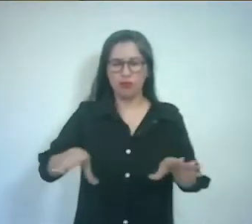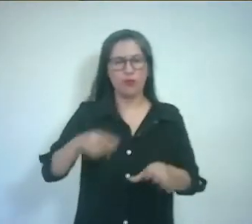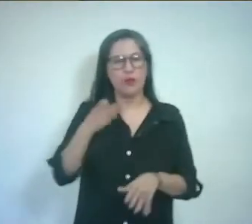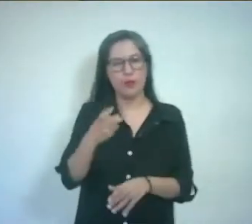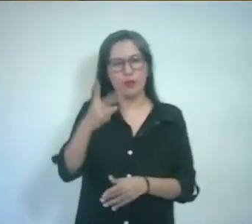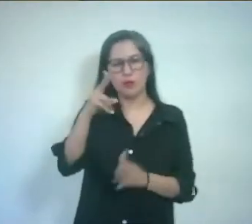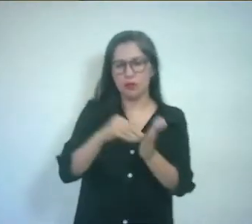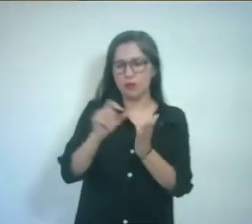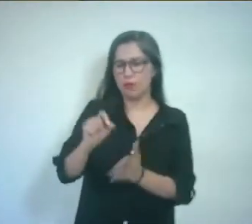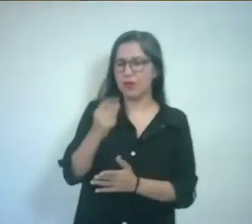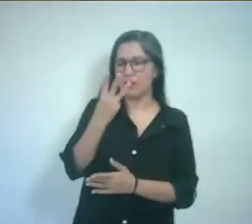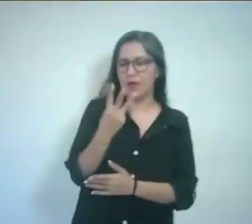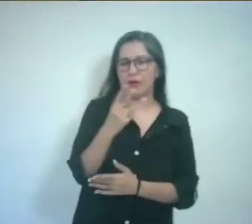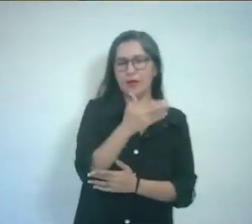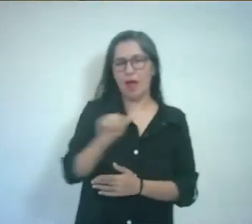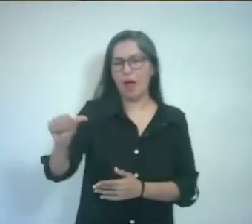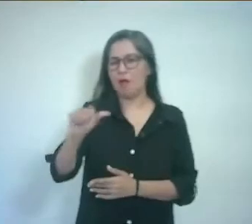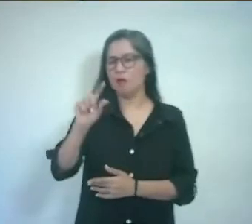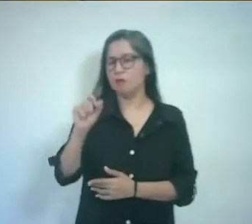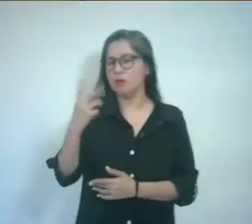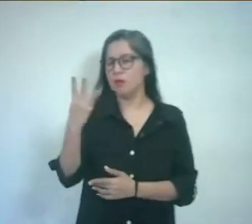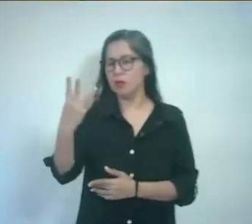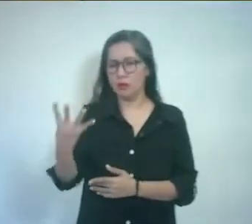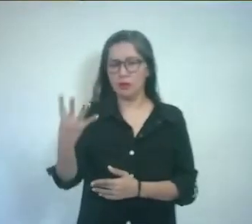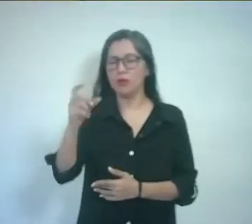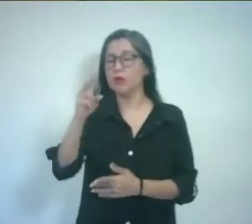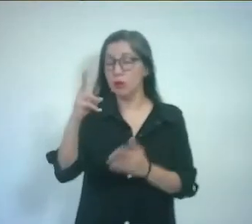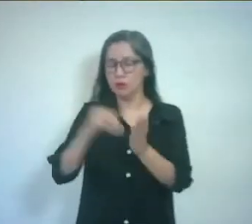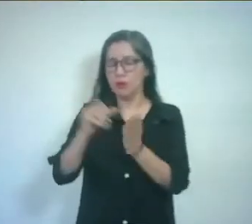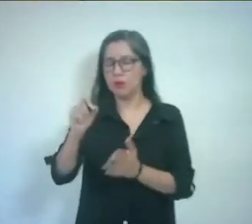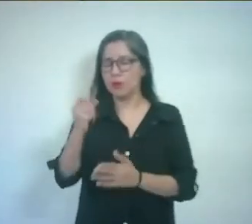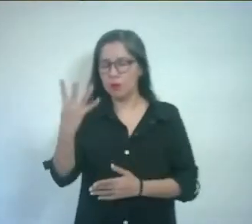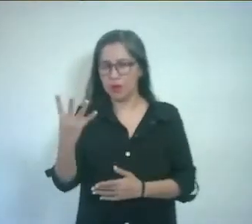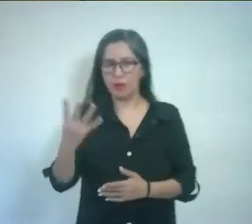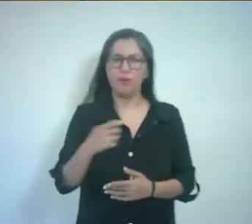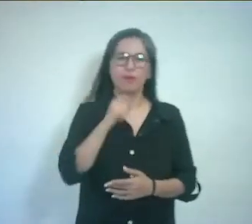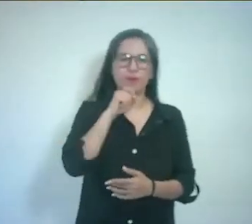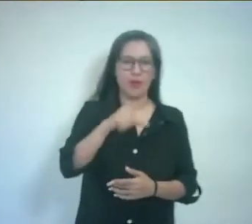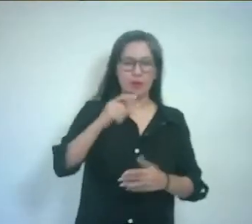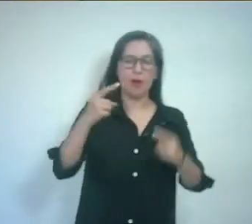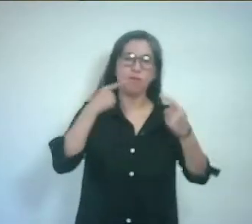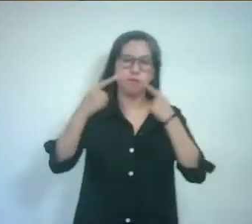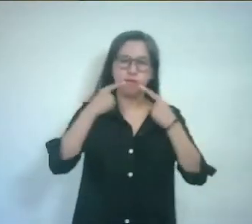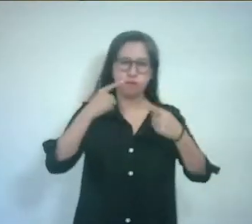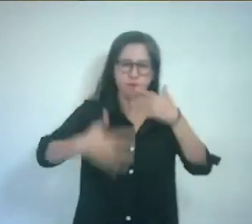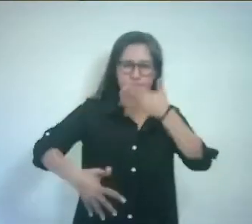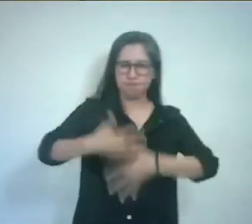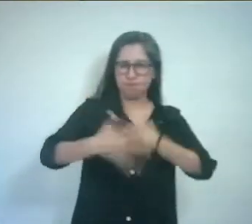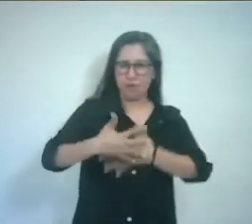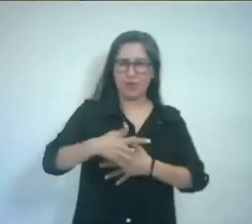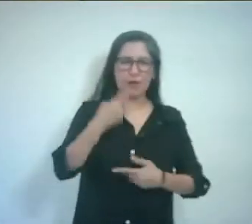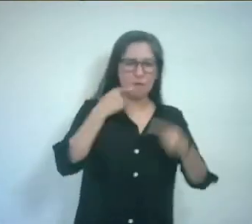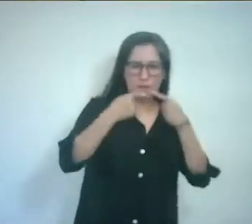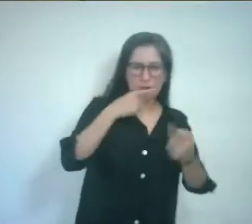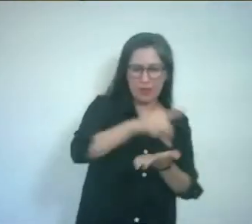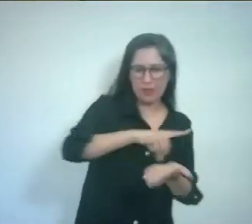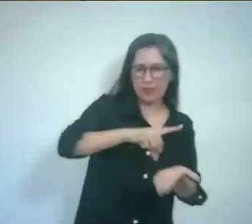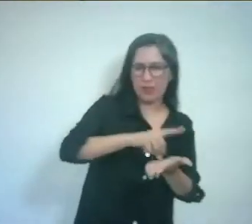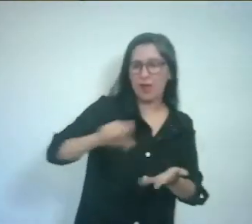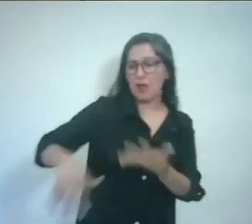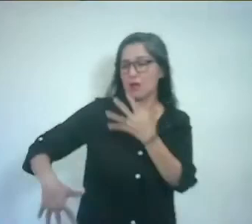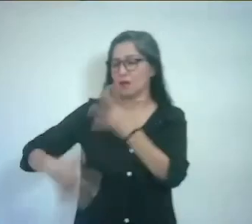concurrente 2023-2024. Llevamos a cabo con éxito 15 debates distritales y 5 municipales, en donde